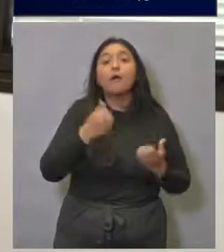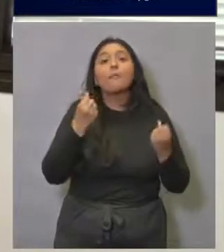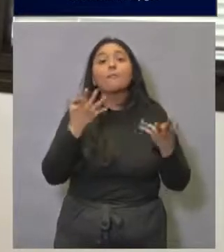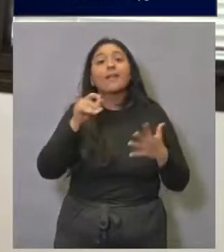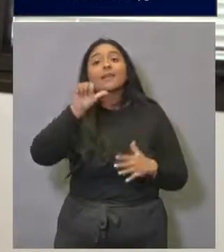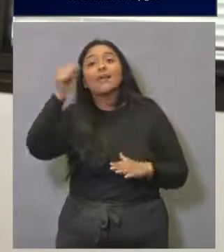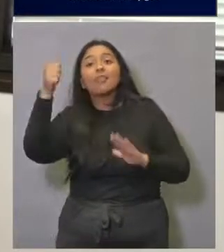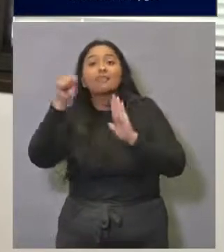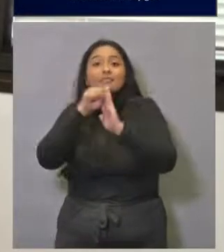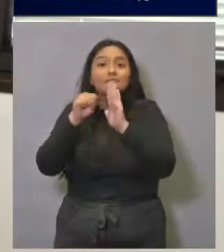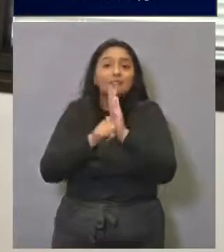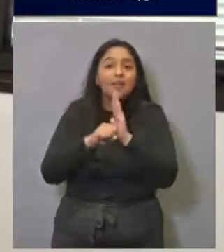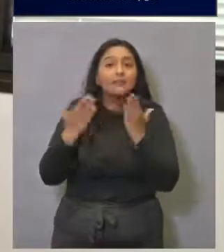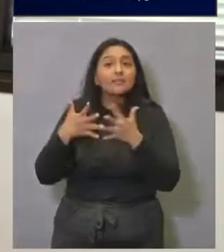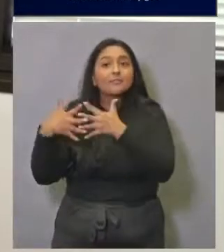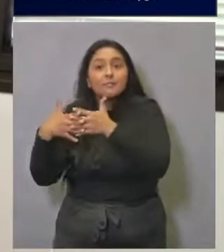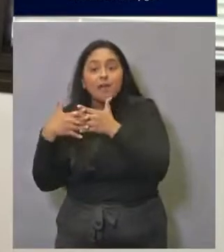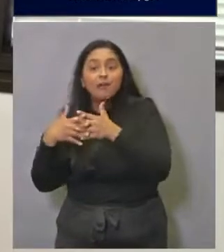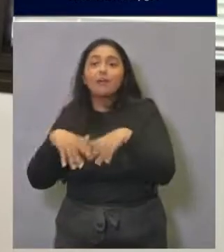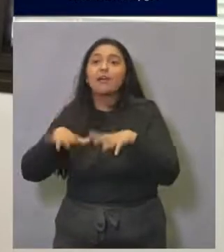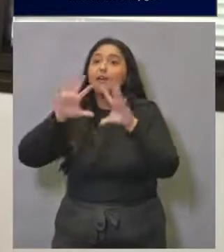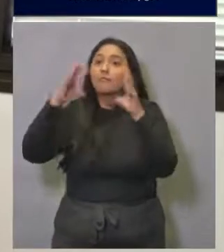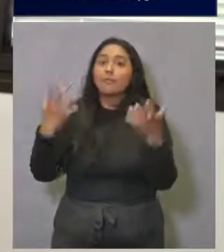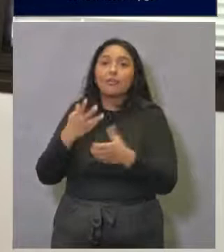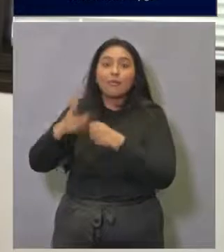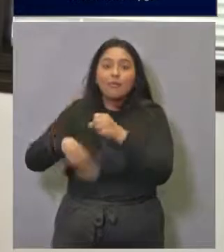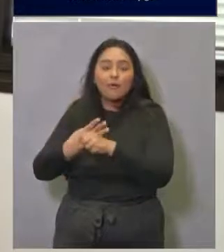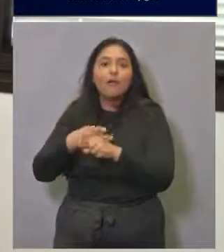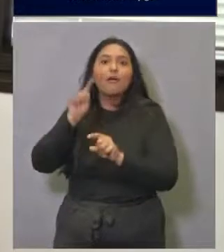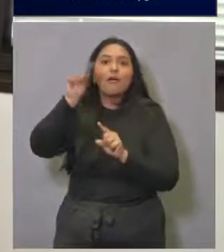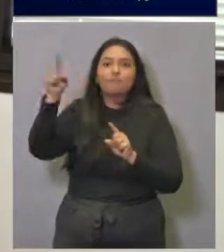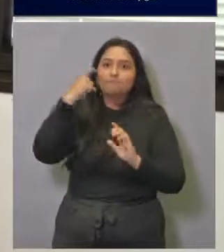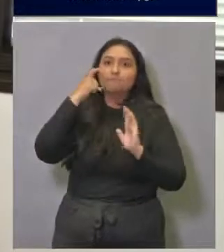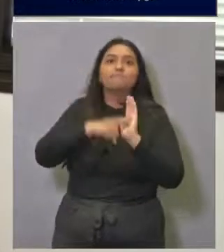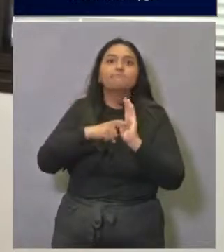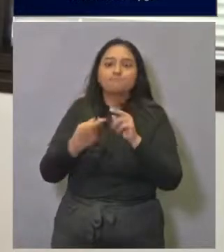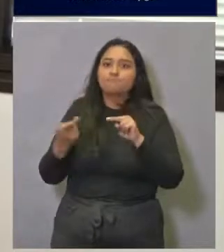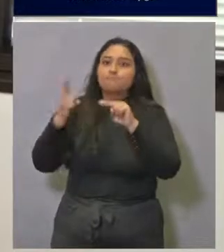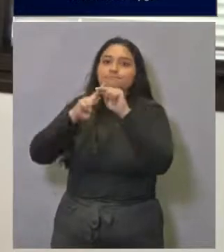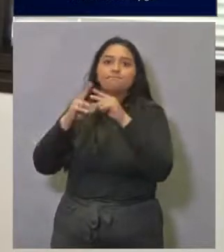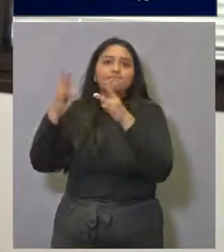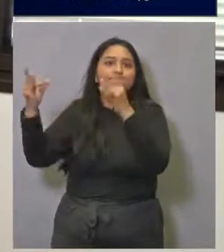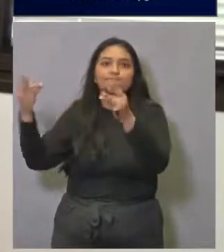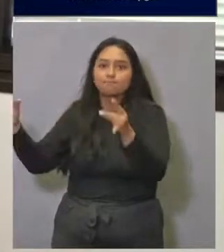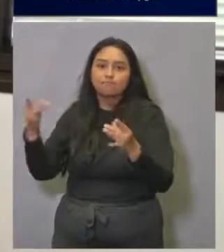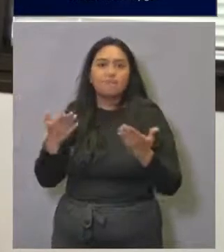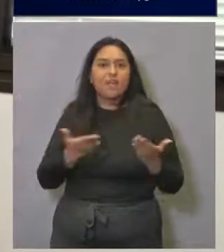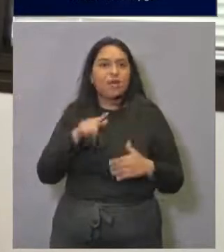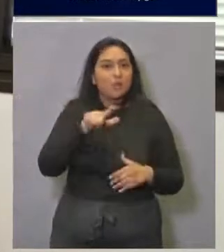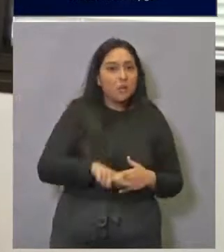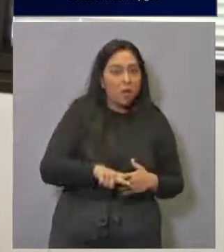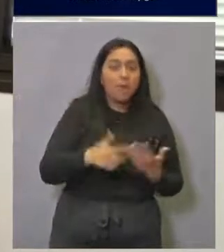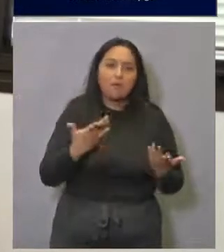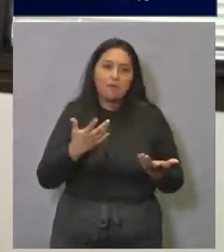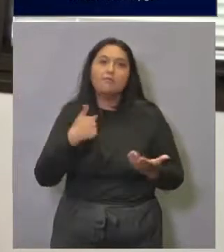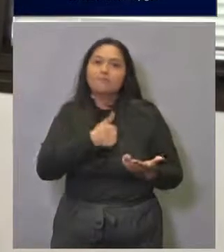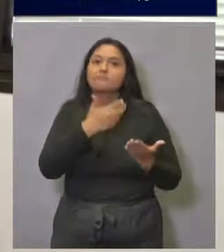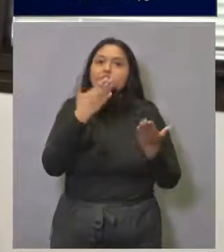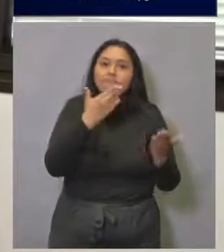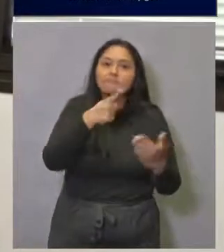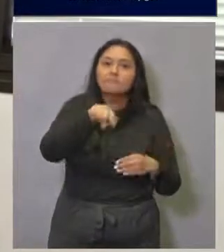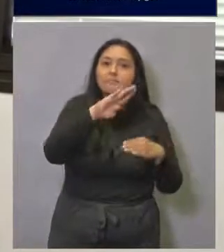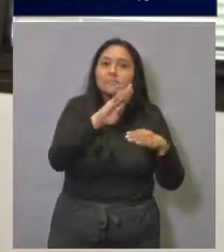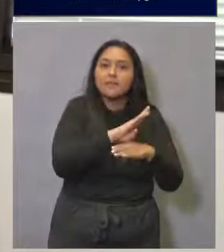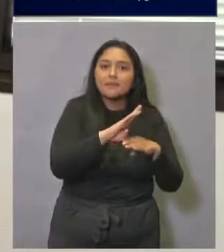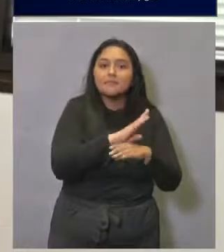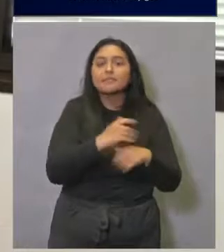otros estados y comunidades en todo el país. Estamos muy agradecidos con nuestra población y los negocios que han hecho todo